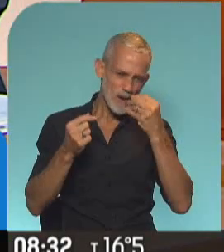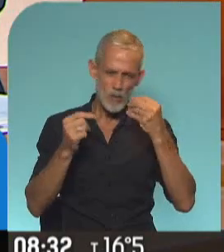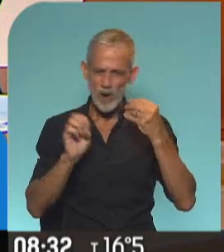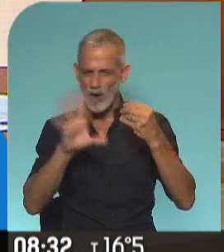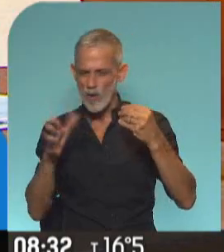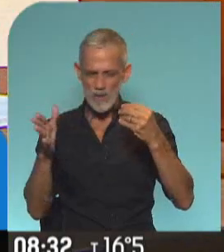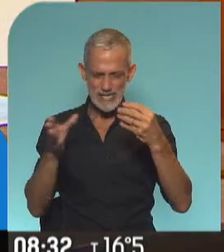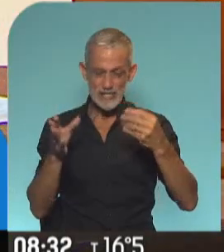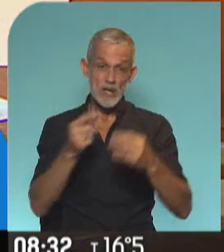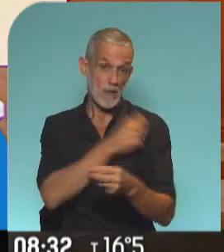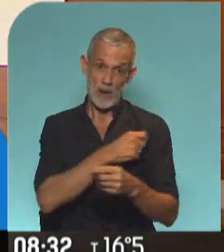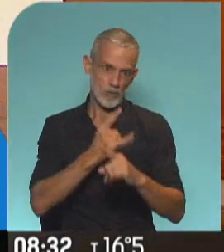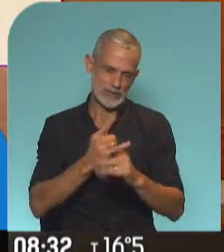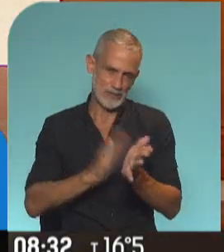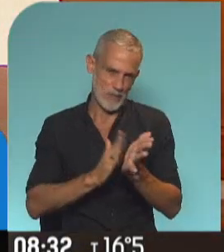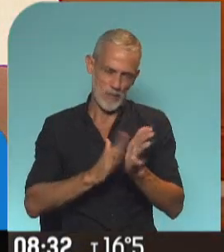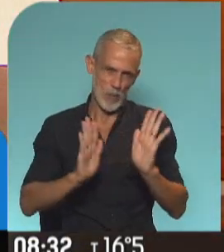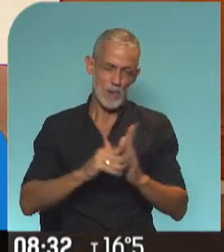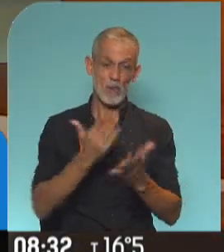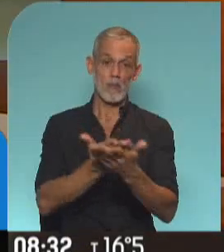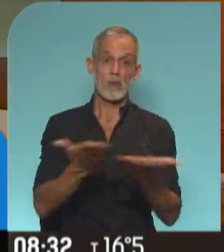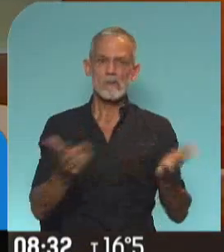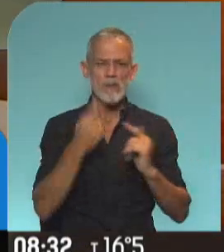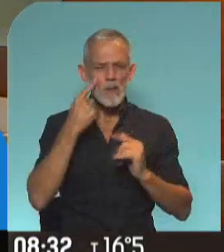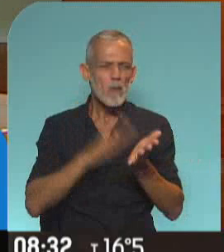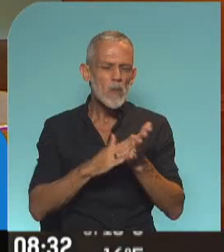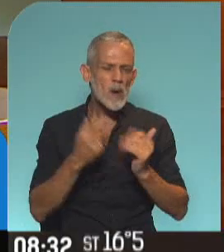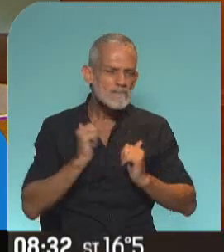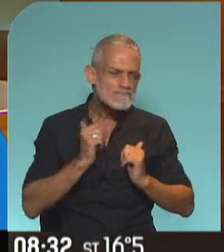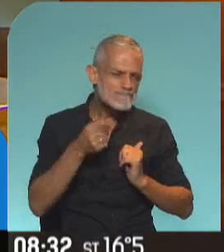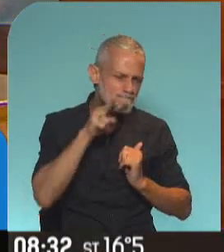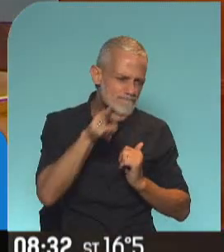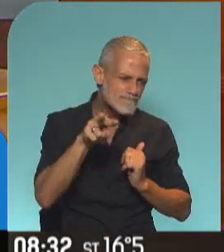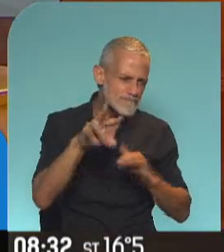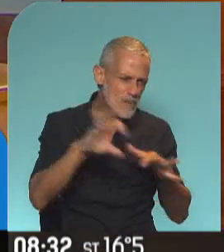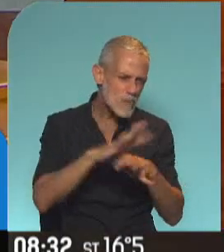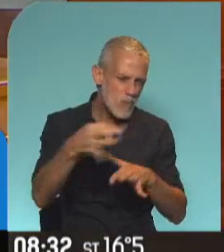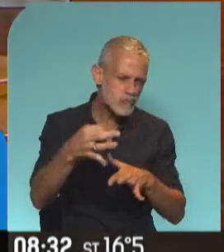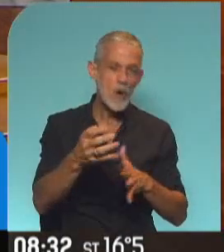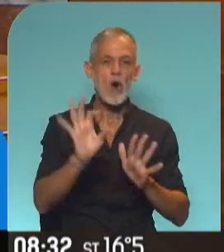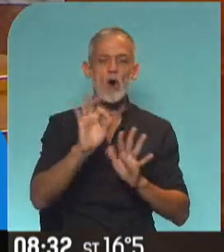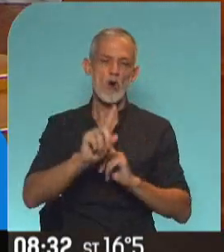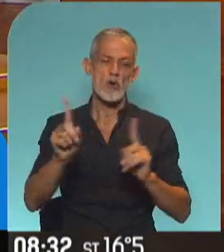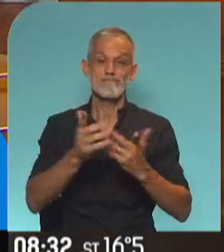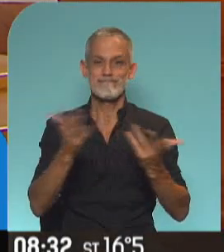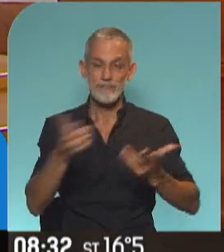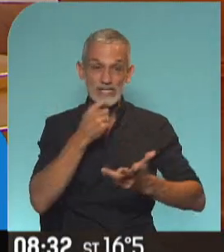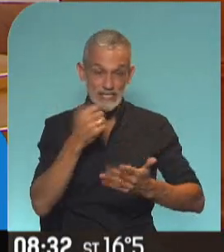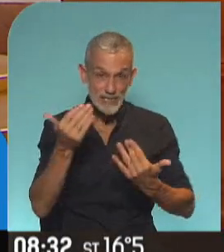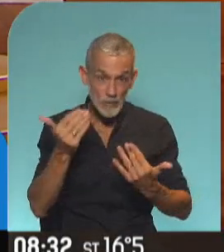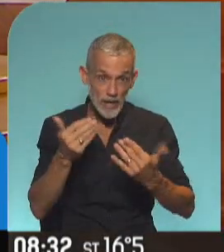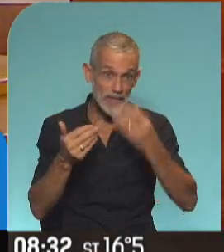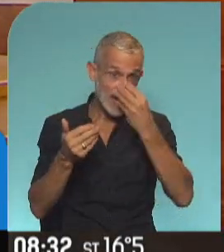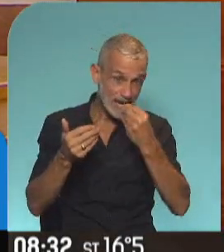las vacunas son experimentales o sea uno las propone hay que probarlas y ver si funcionan si se pudiera hacer eso sería